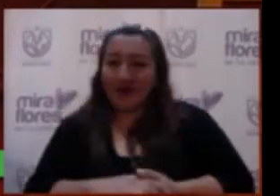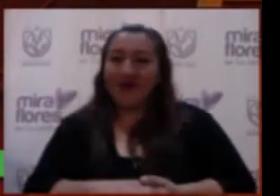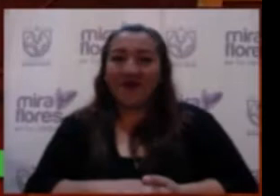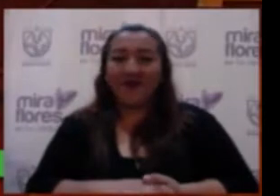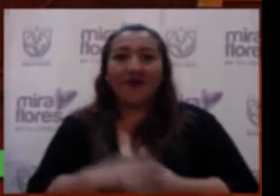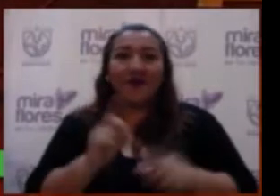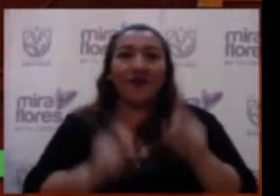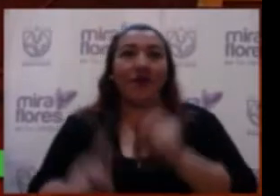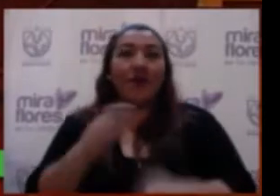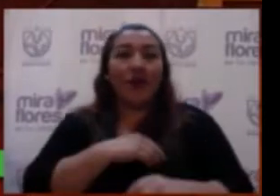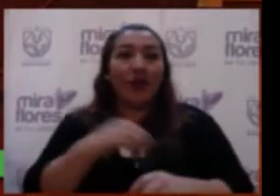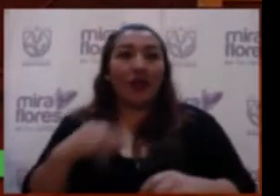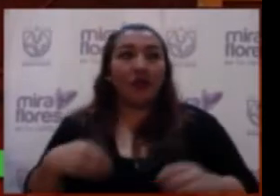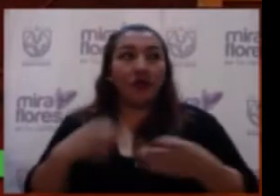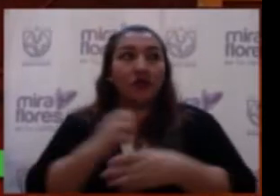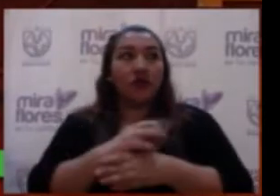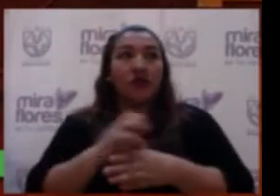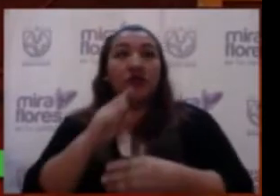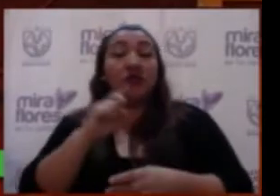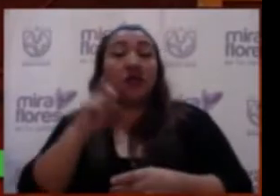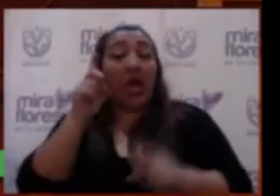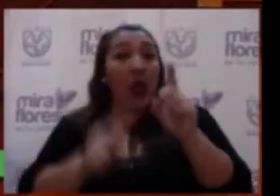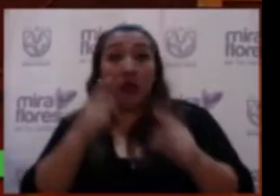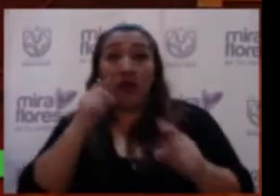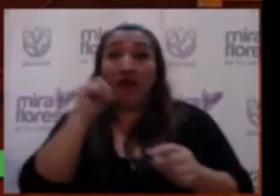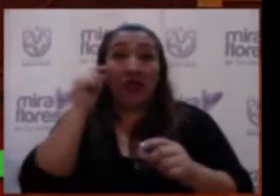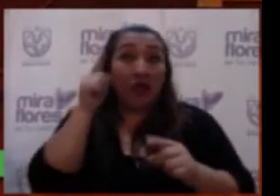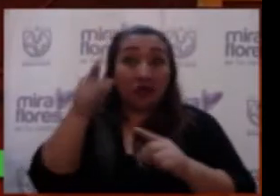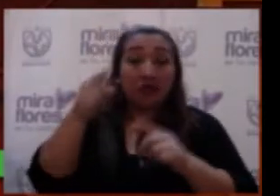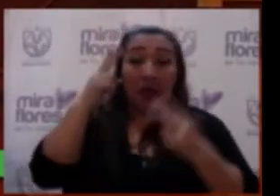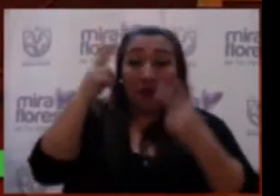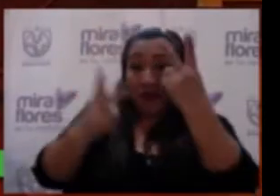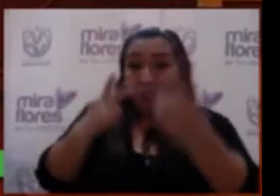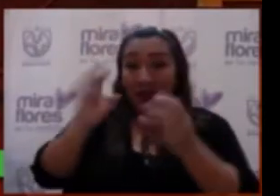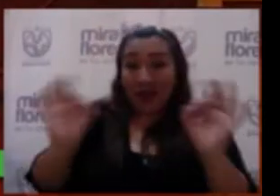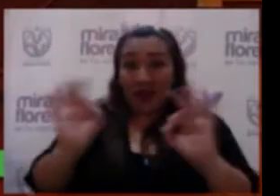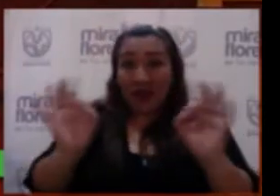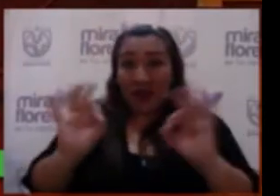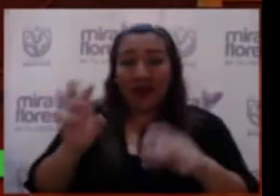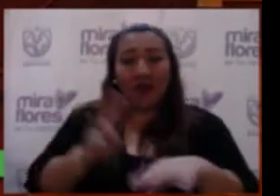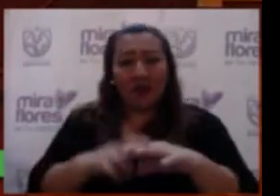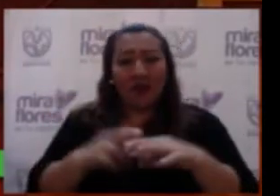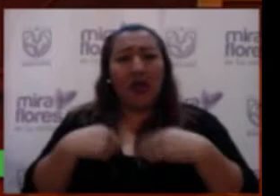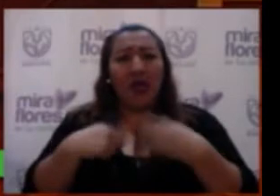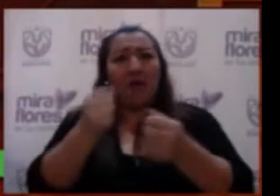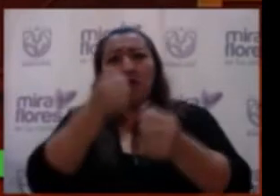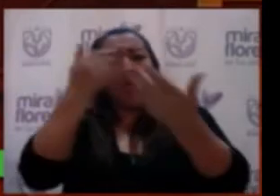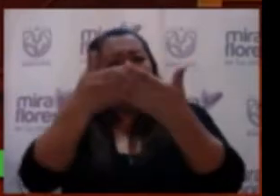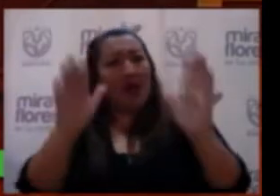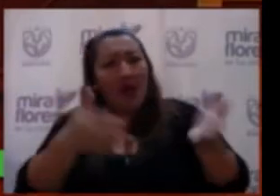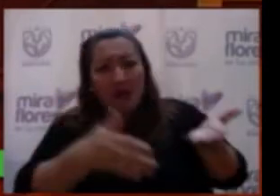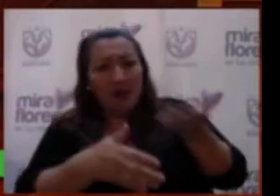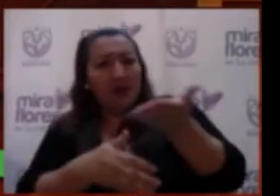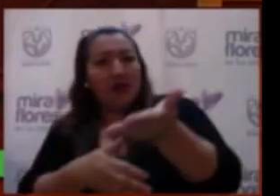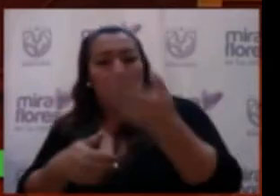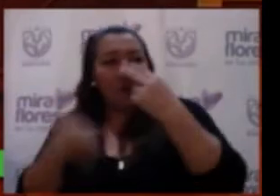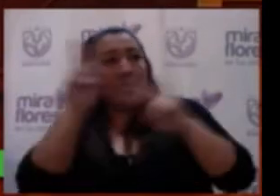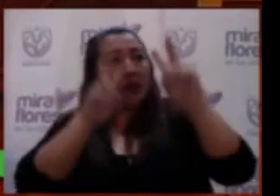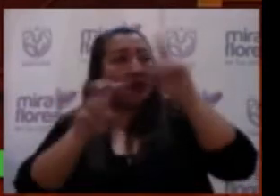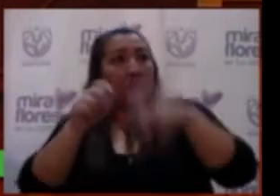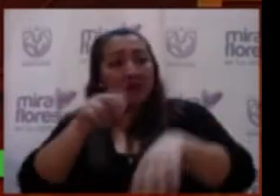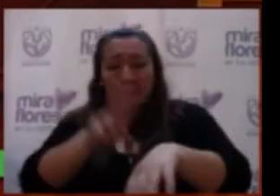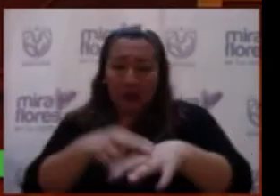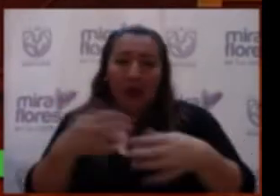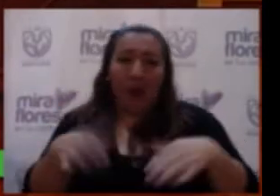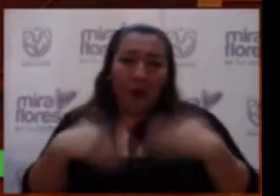Aquellos miembros del Consejo que todavía no han visitado esta biblioteca, las puertas están abiertas para que se puedan dar una vuelta